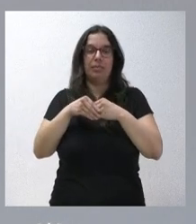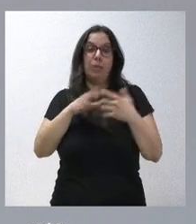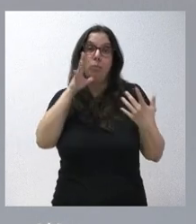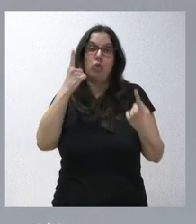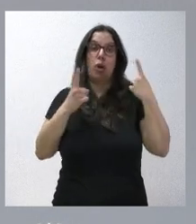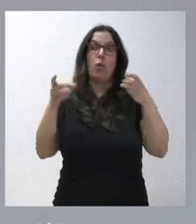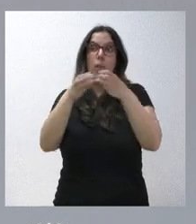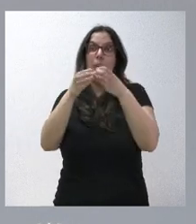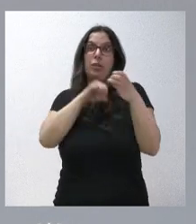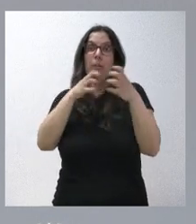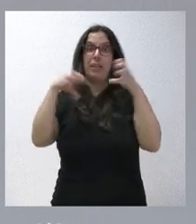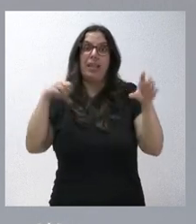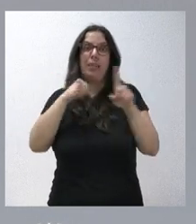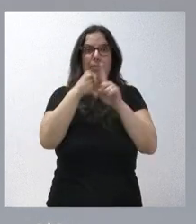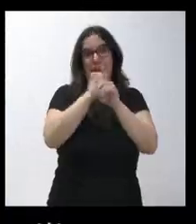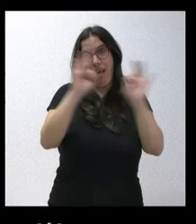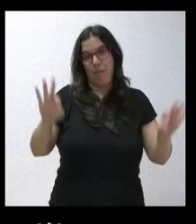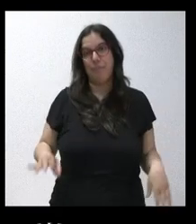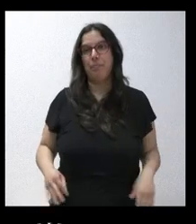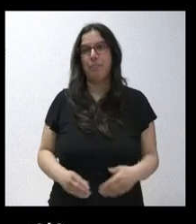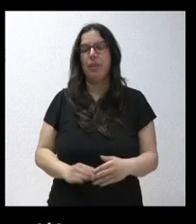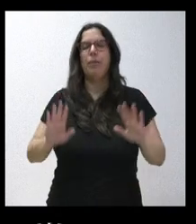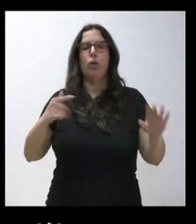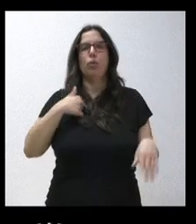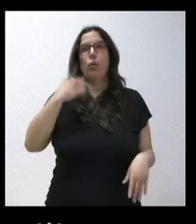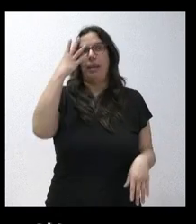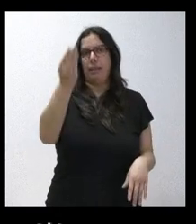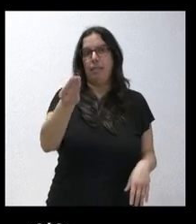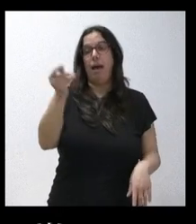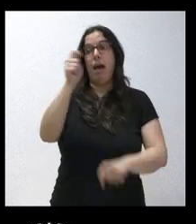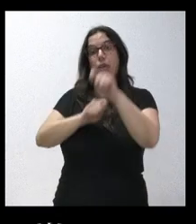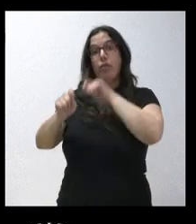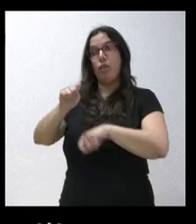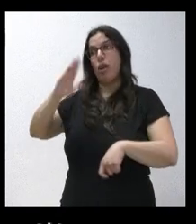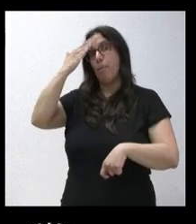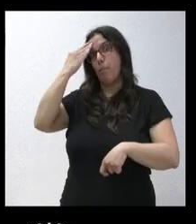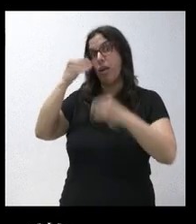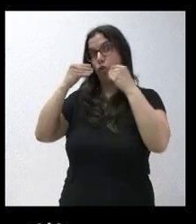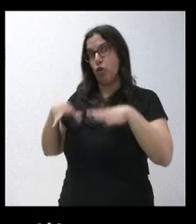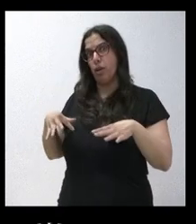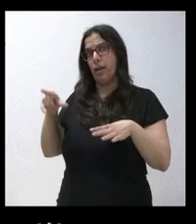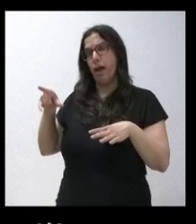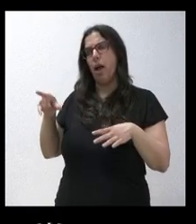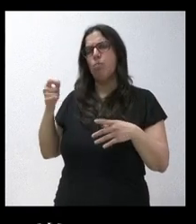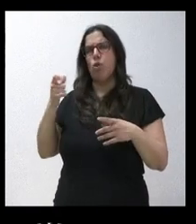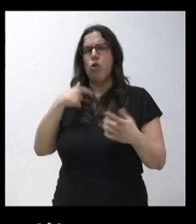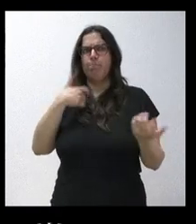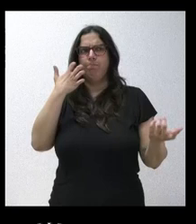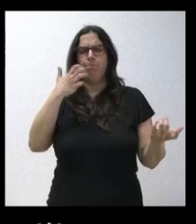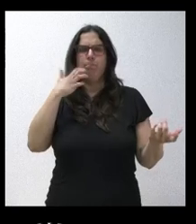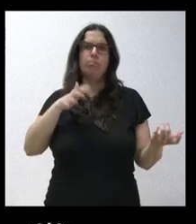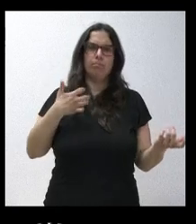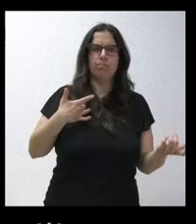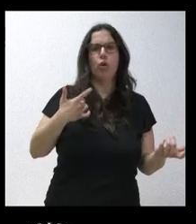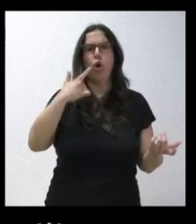partido independentista Bueno pero eh entienden ustedes que a las asociaciones memorialistas les pueda resultar extraño molesto o